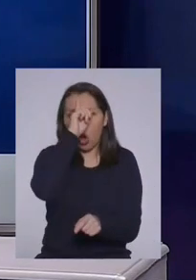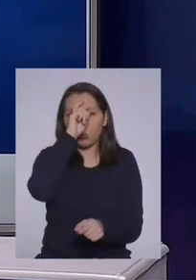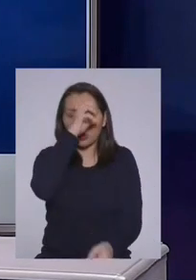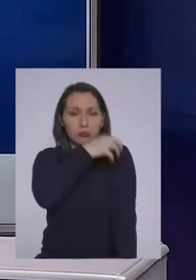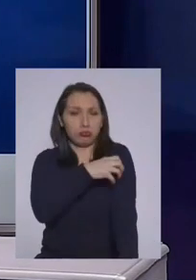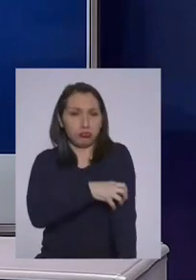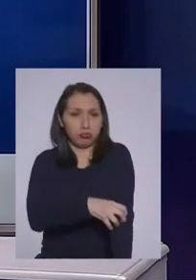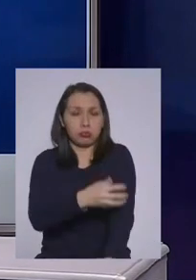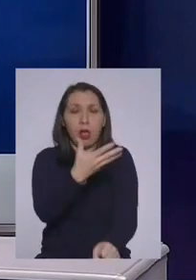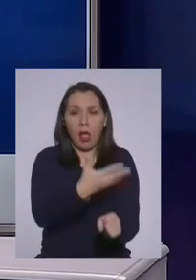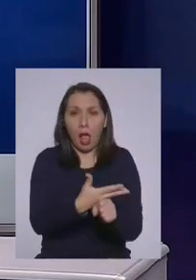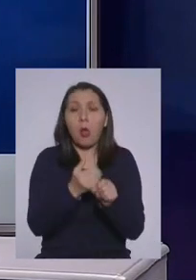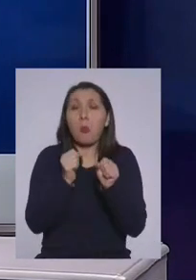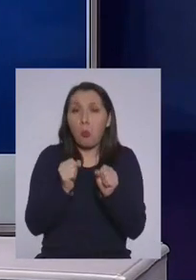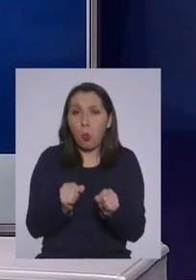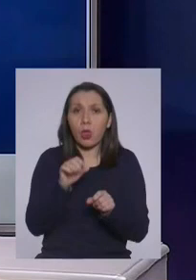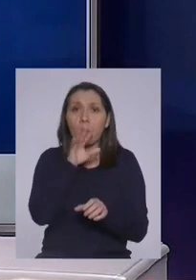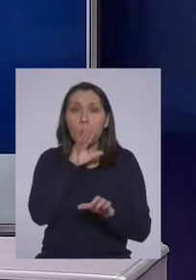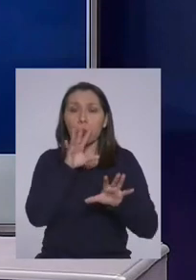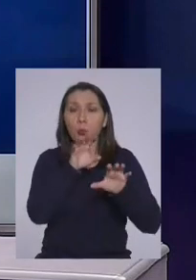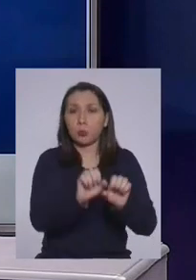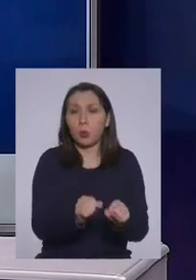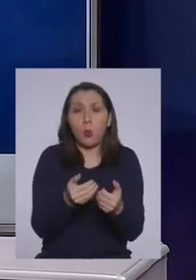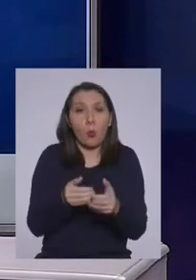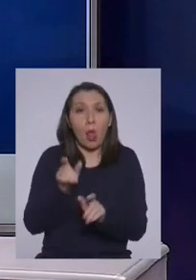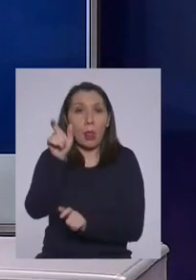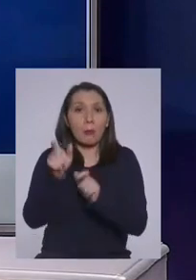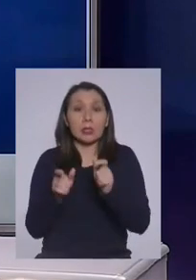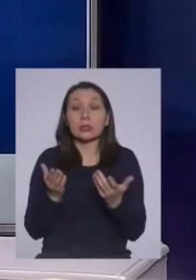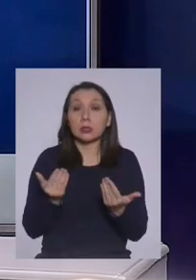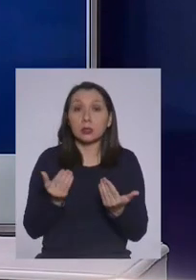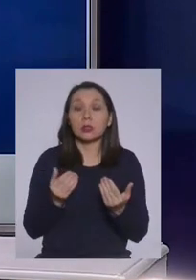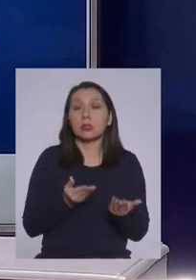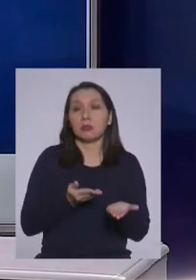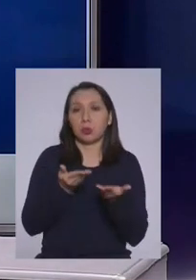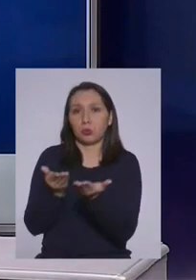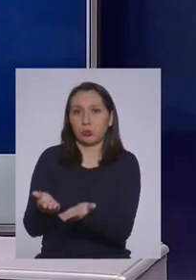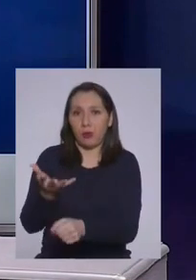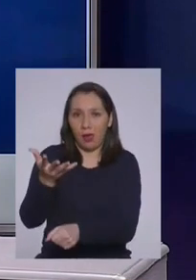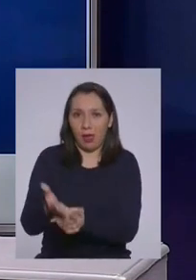del país para poder ser ocupados por cualquier ciudadano que lo requiera.